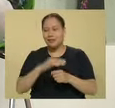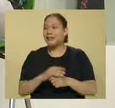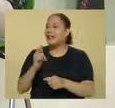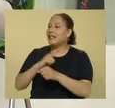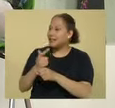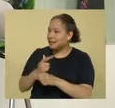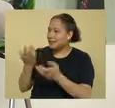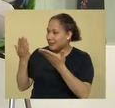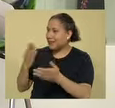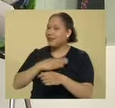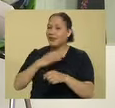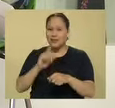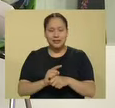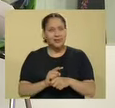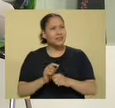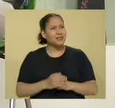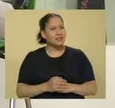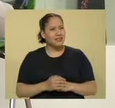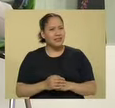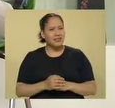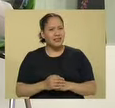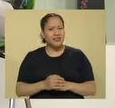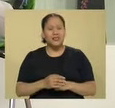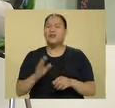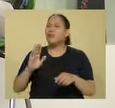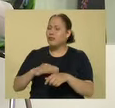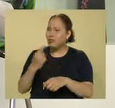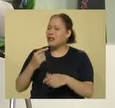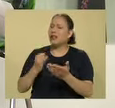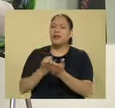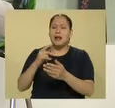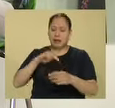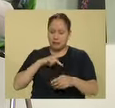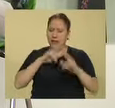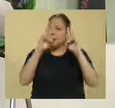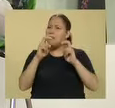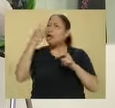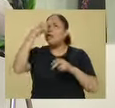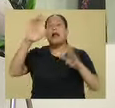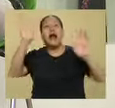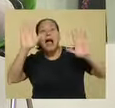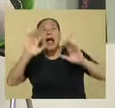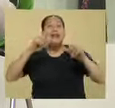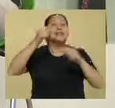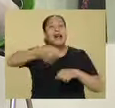buenos días, ¿cómo estás? ¿Por qué tomas mi sección para mandar Dios saludos futboleros? ¡Tras! Bueno,